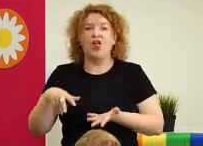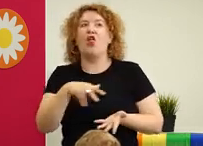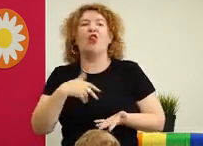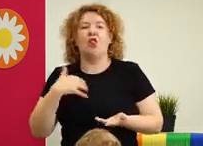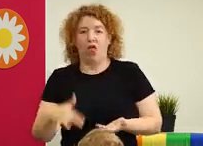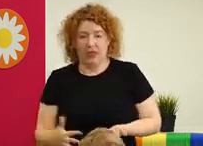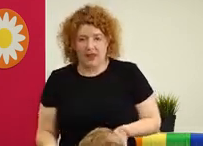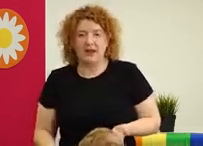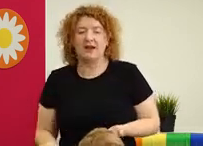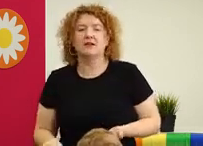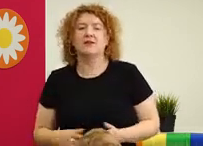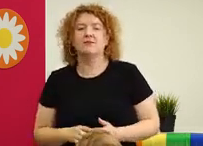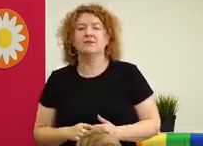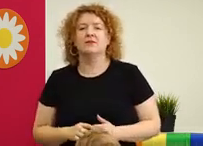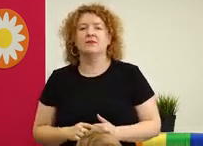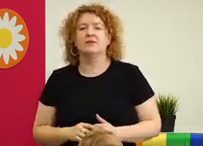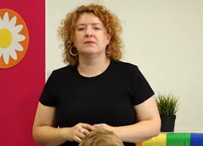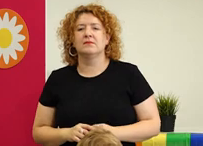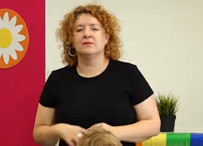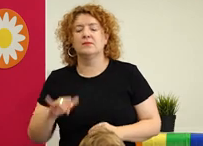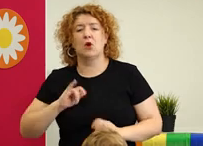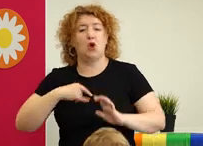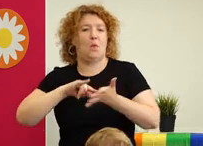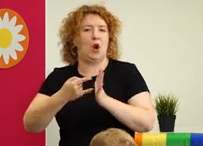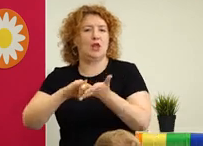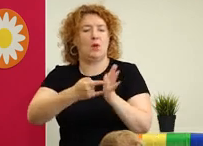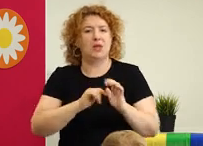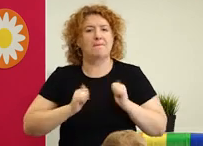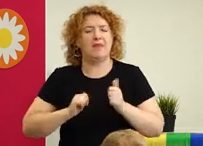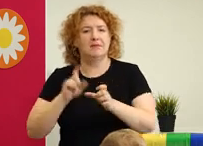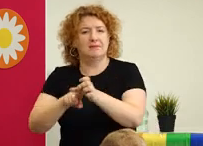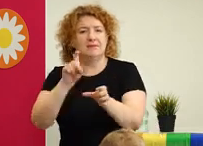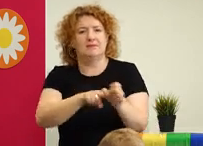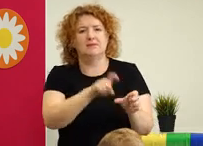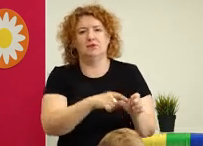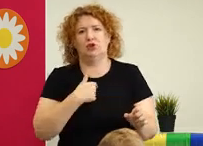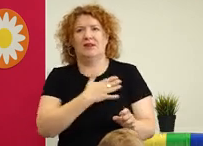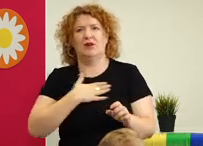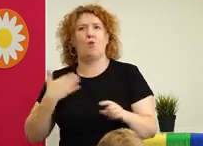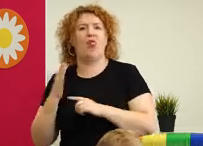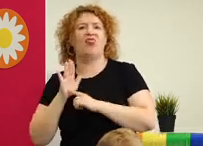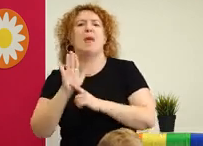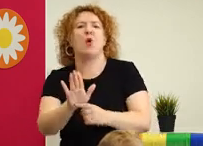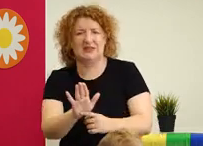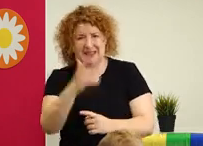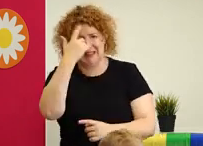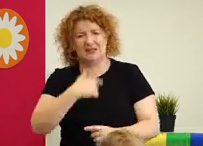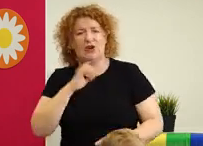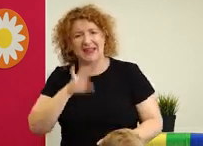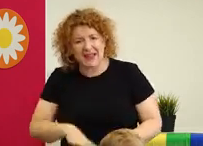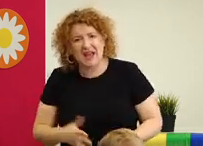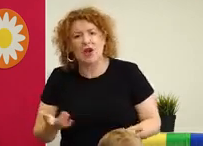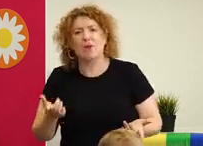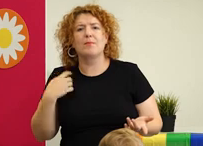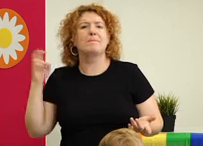¿no? Empecé a crear proyectos, ¿no? Y todos esos proyectos creo que para mí es un poco la manera de mostrar quién soy, cómo